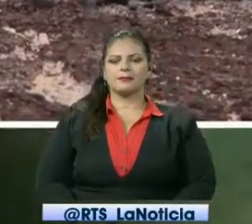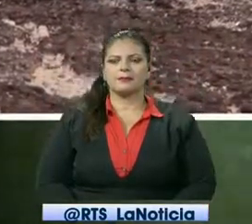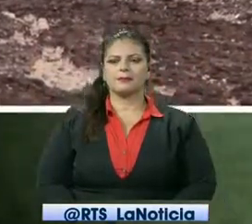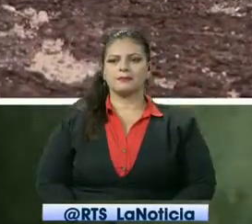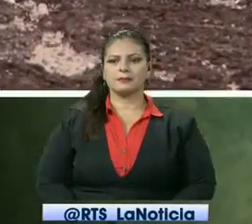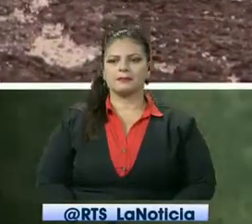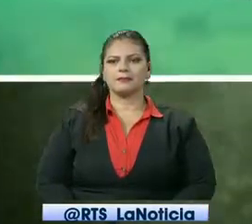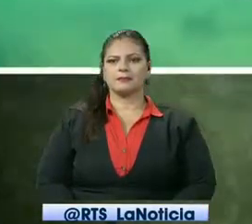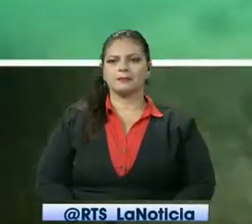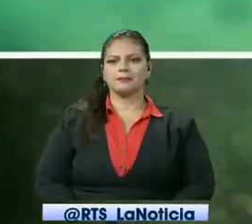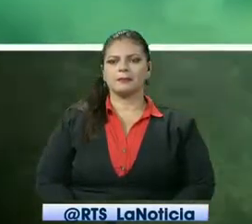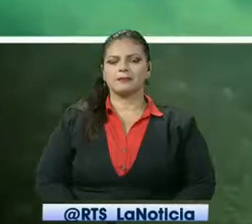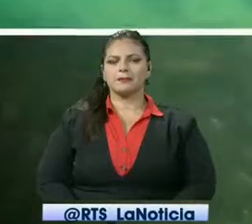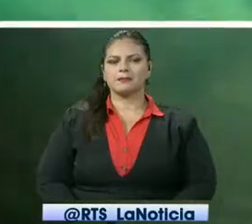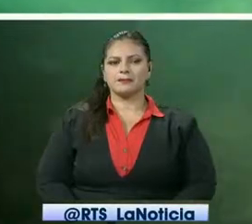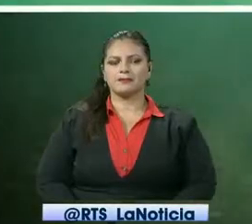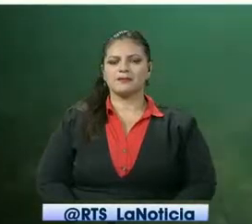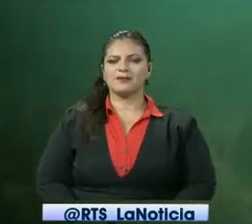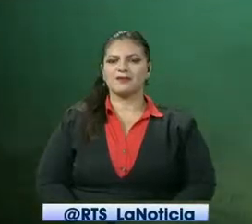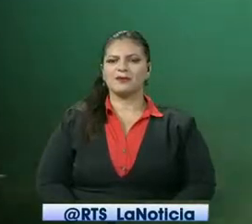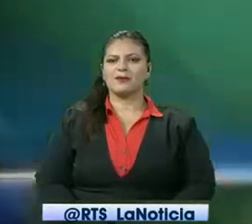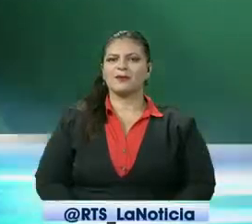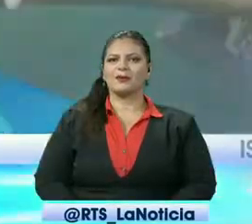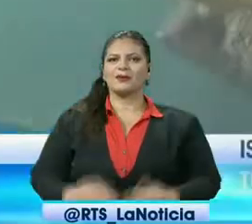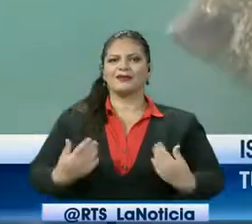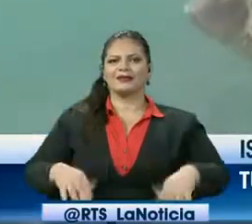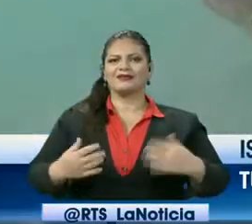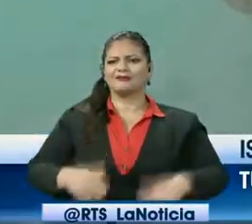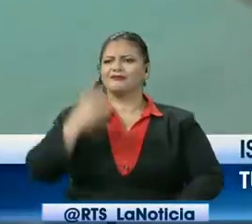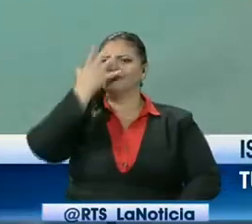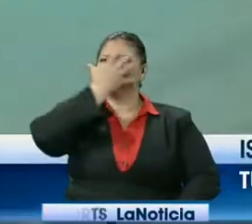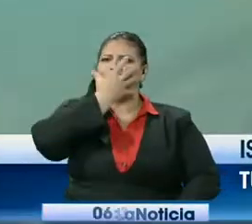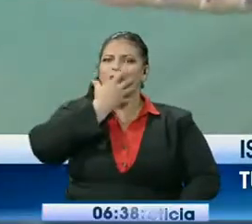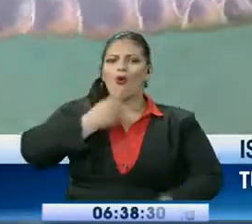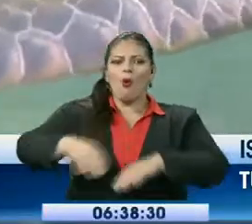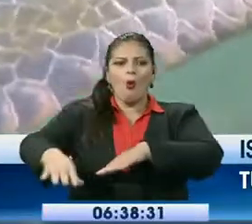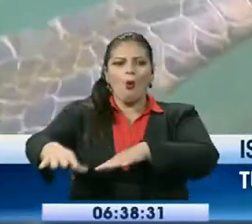Definitivamente, es como estar en un paraíso faunístico. Galápagos.